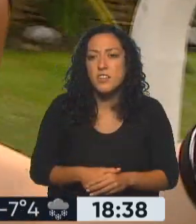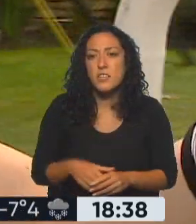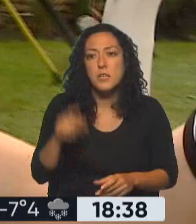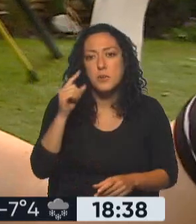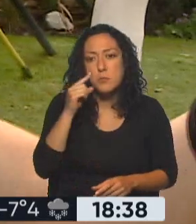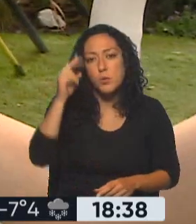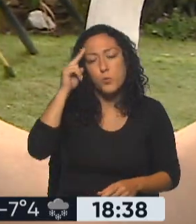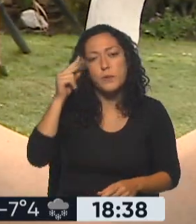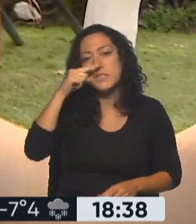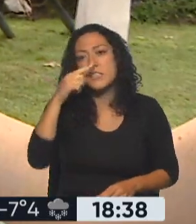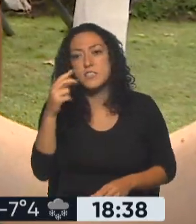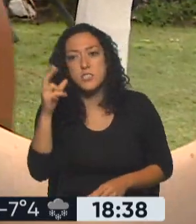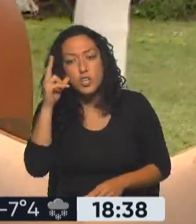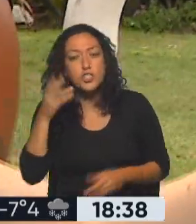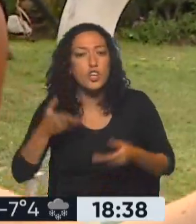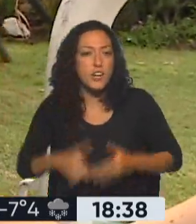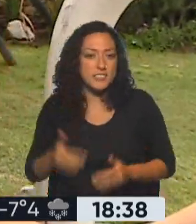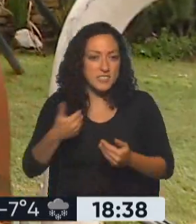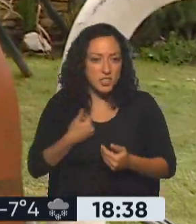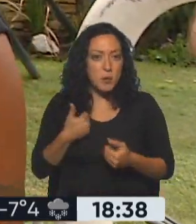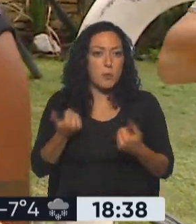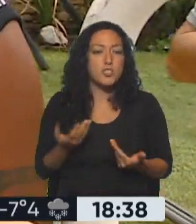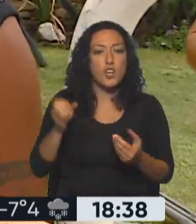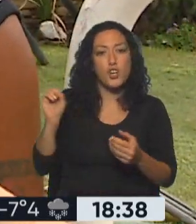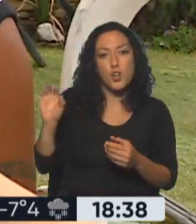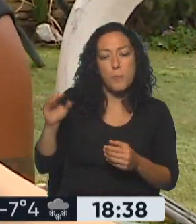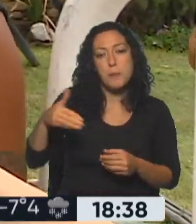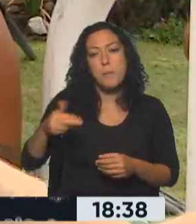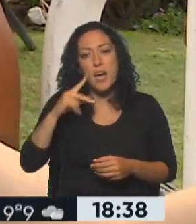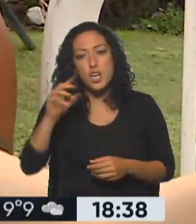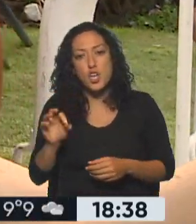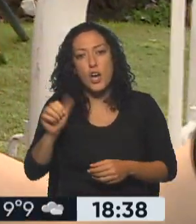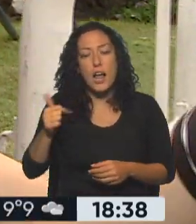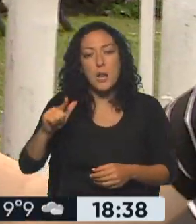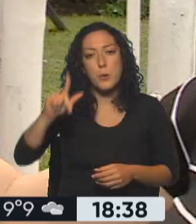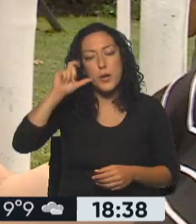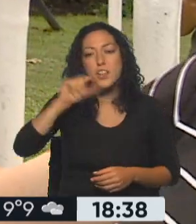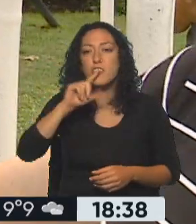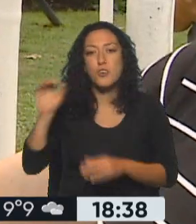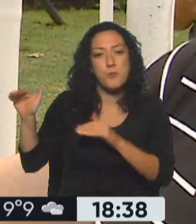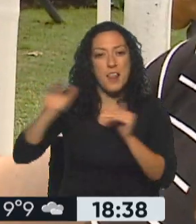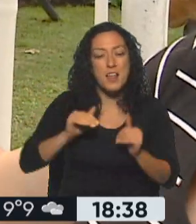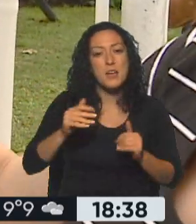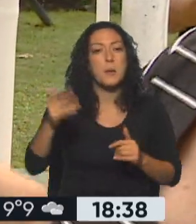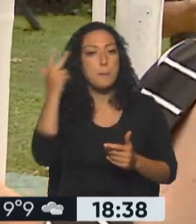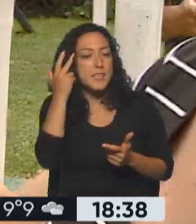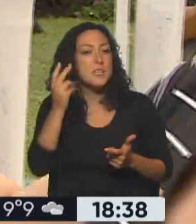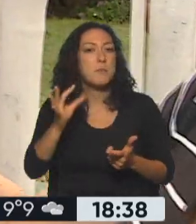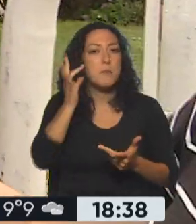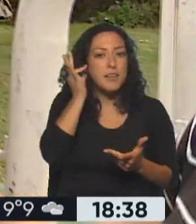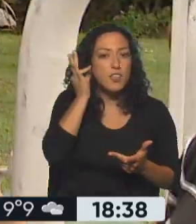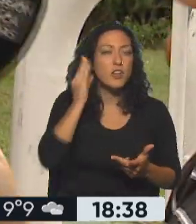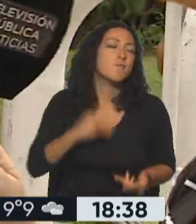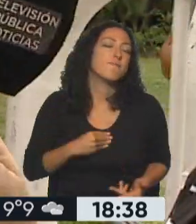78 nací yo. Mis padres me pusieron el mismo nombre de Mario Alberto, de Kempe, Messi y Maradona. Nuestros tres